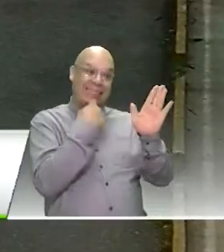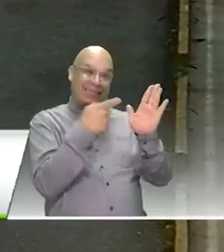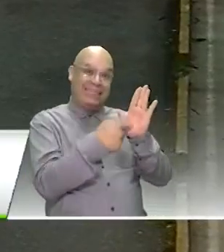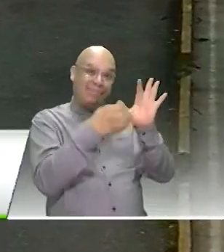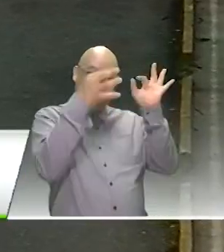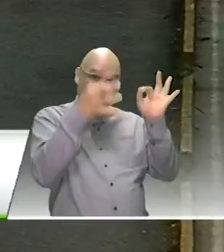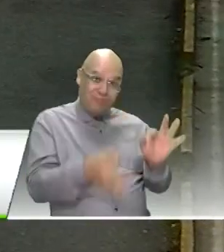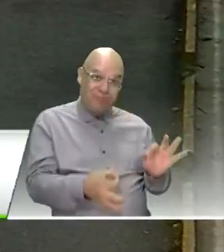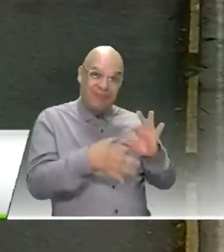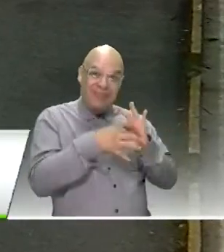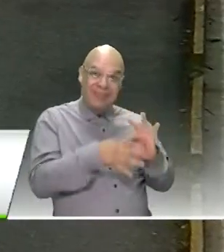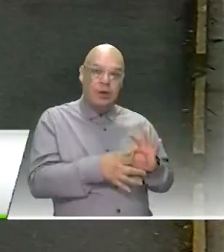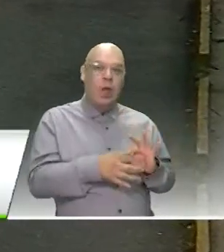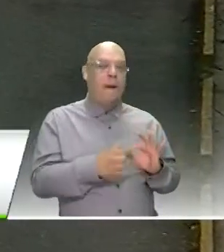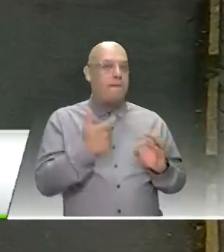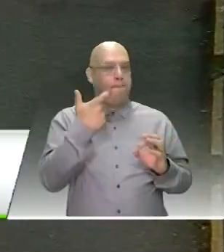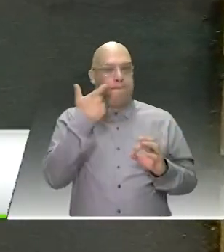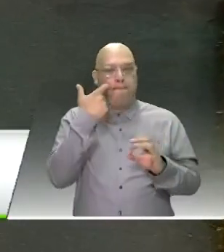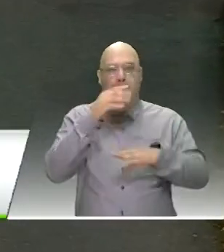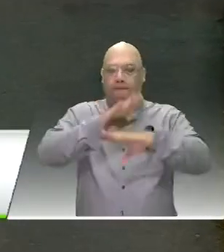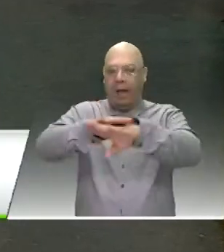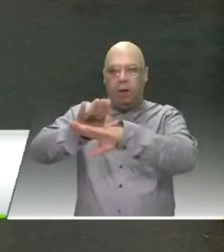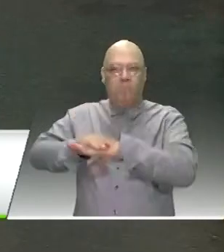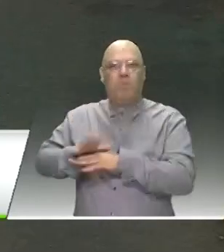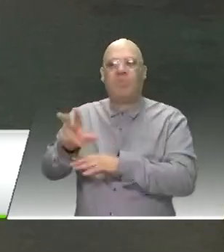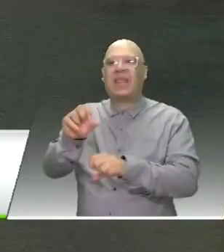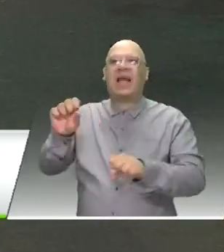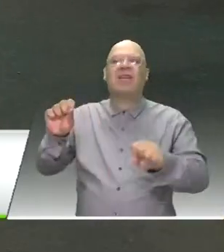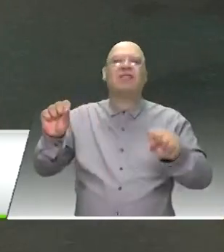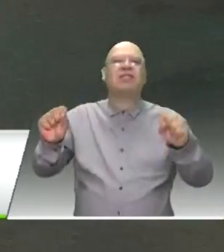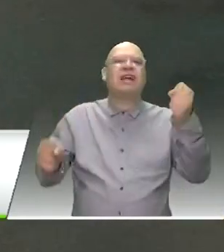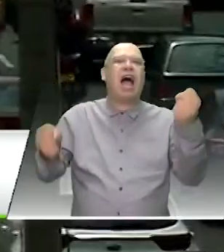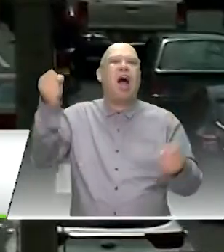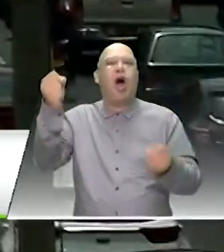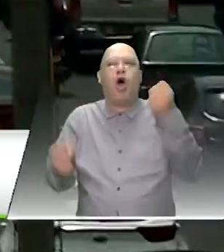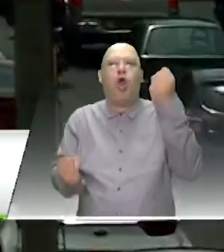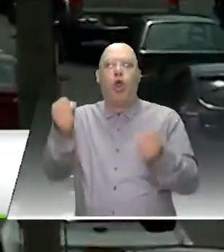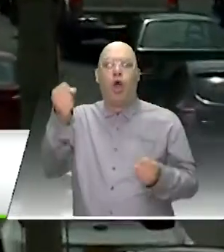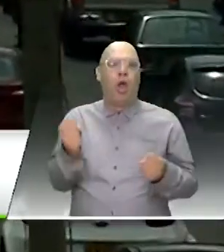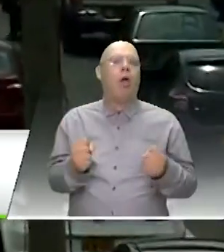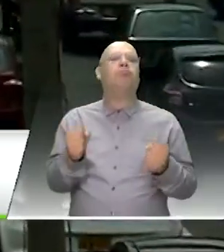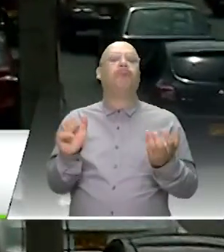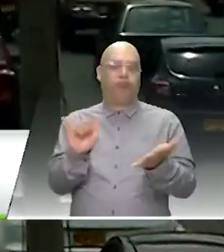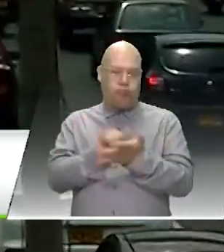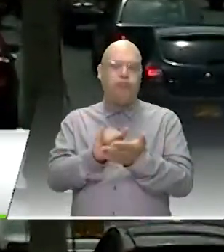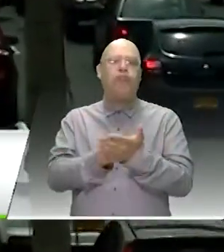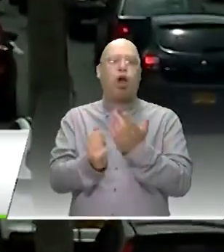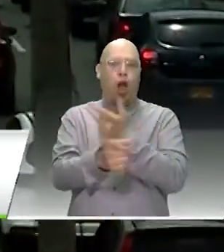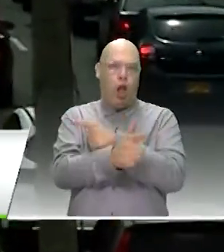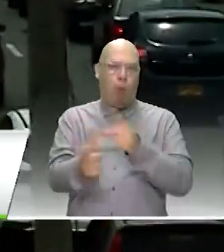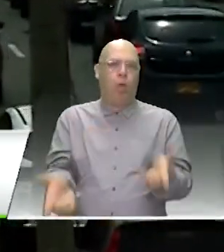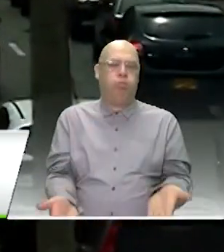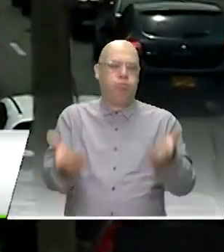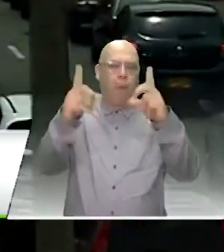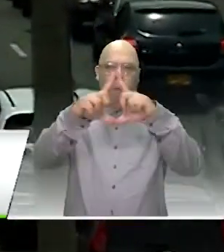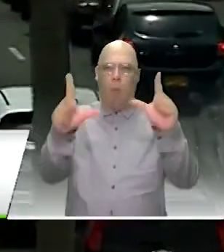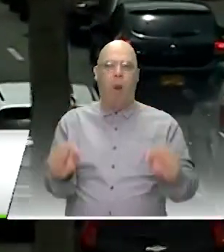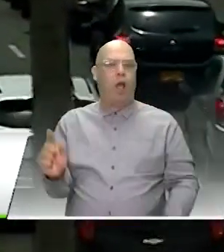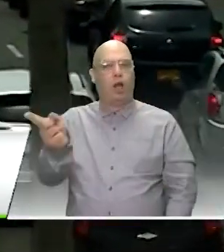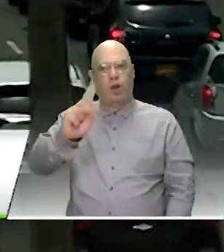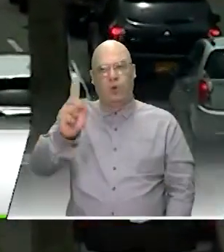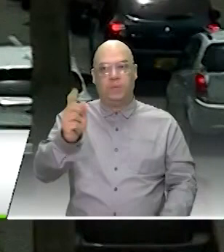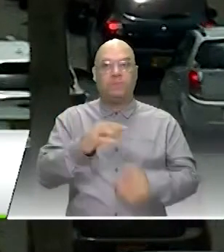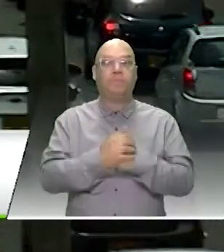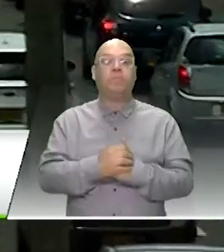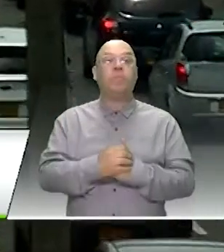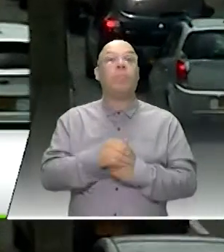restrictiva enfatizó que este tipo de automotores seguirán contando con el beneficio la exención sectores o